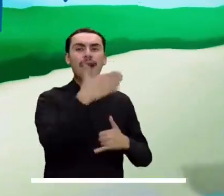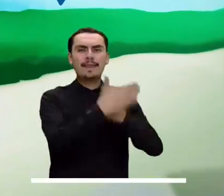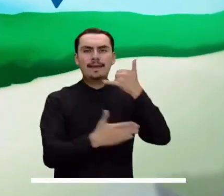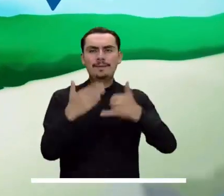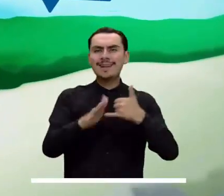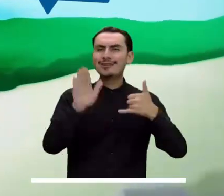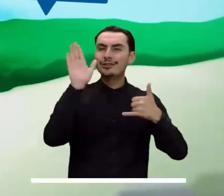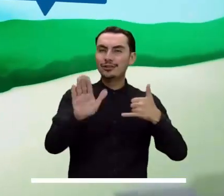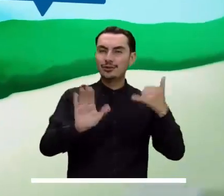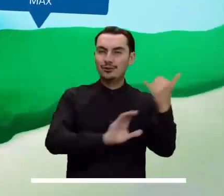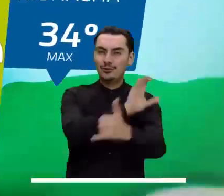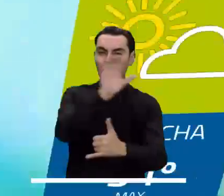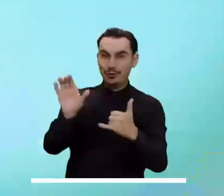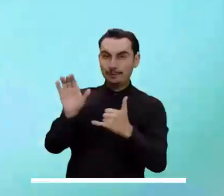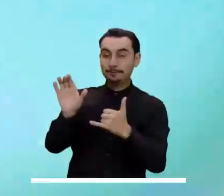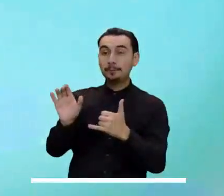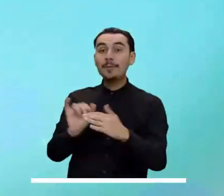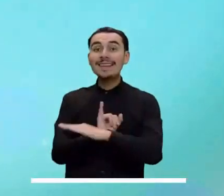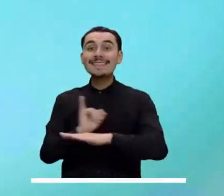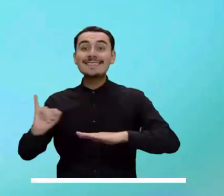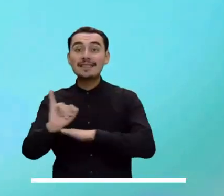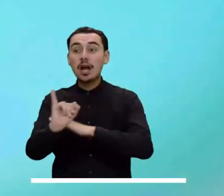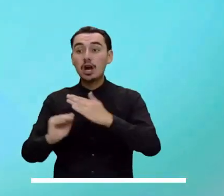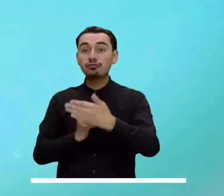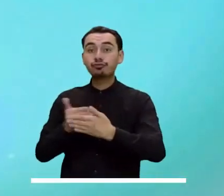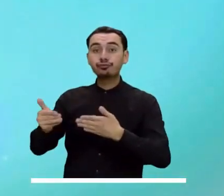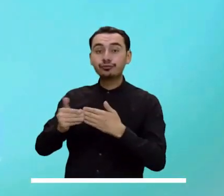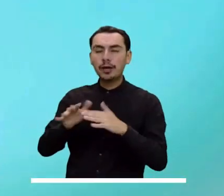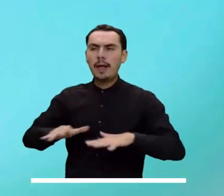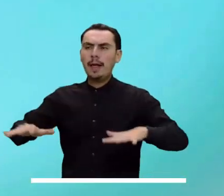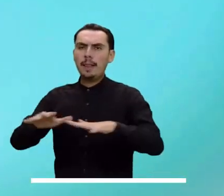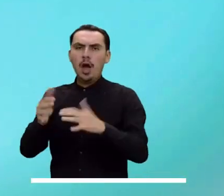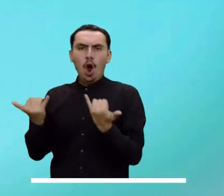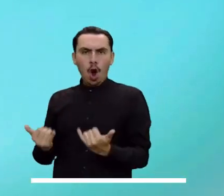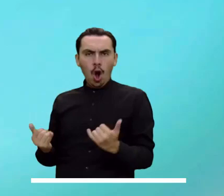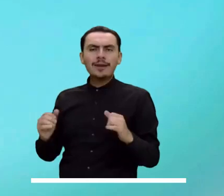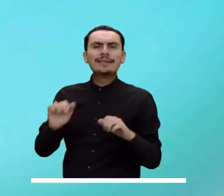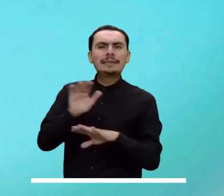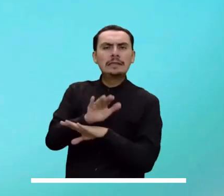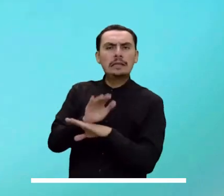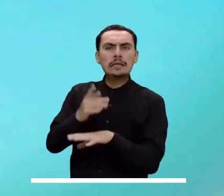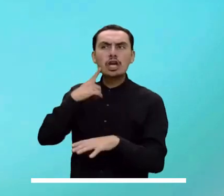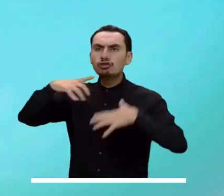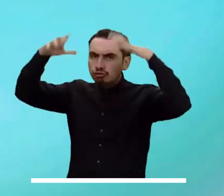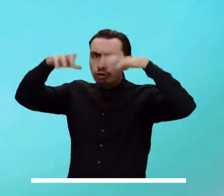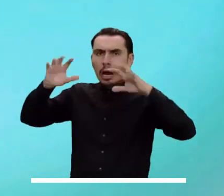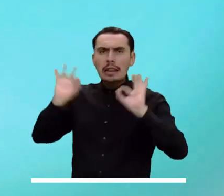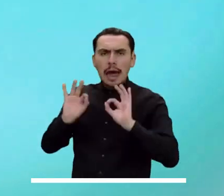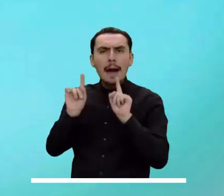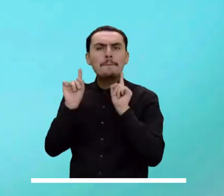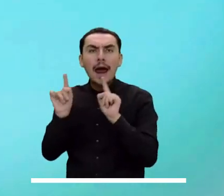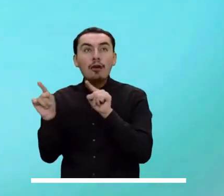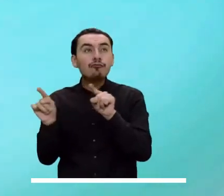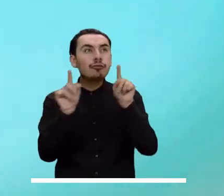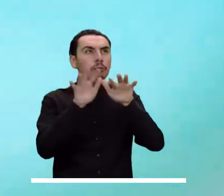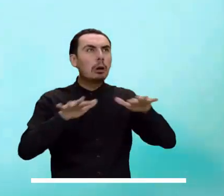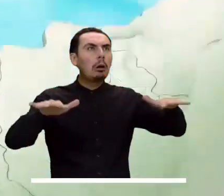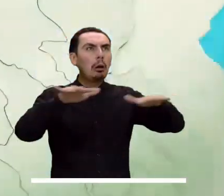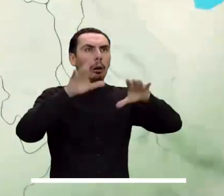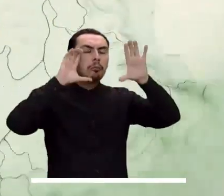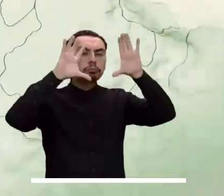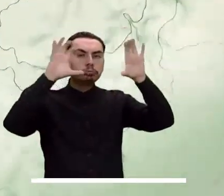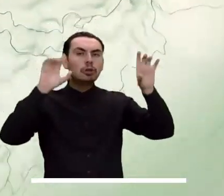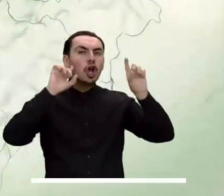sus departamentos. Para el archipiélago de San Andrés y Providencia, se pronostica una tarde sin lluvias a pesar del cielo parcialmente nublado